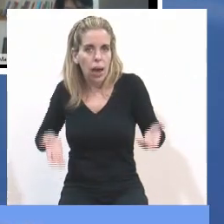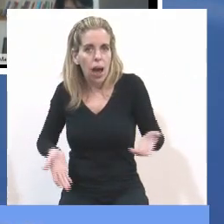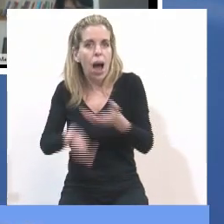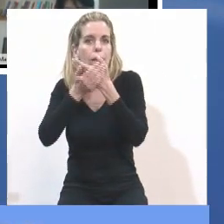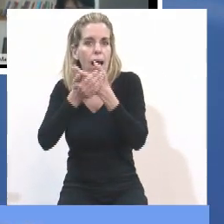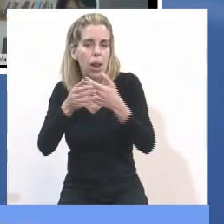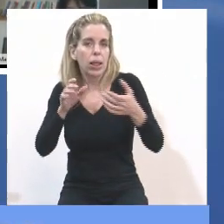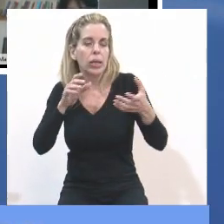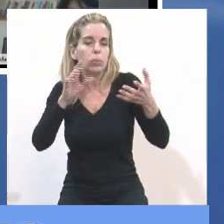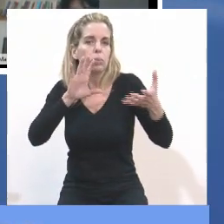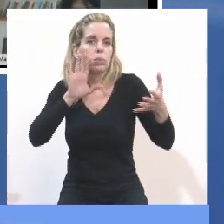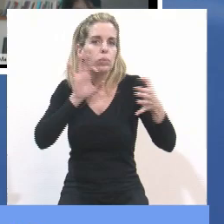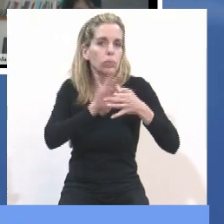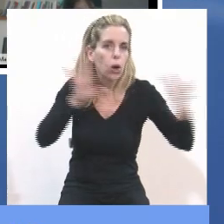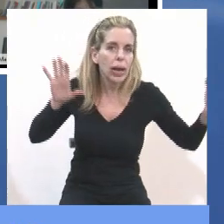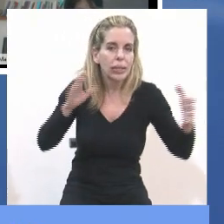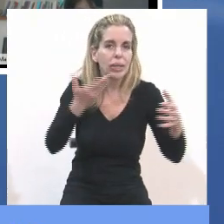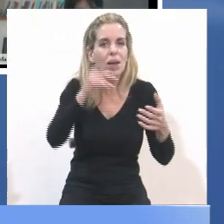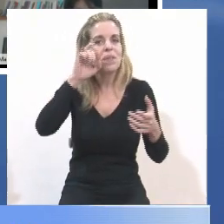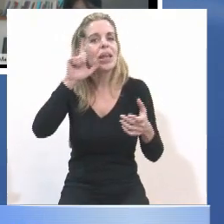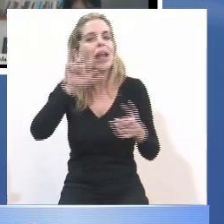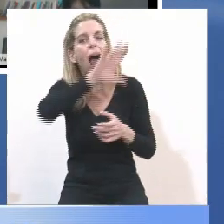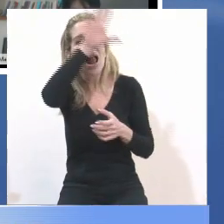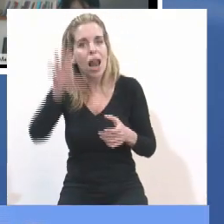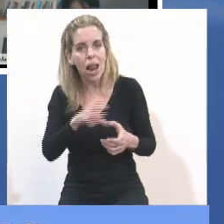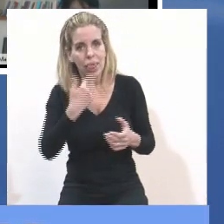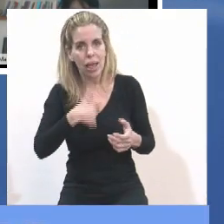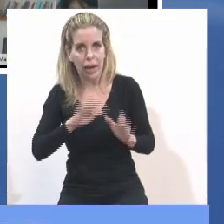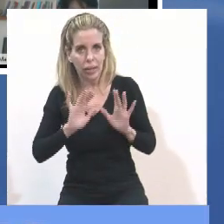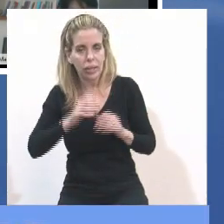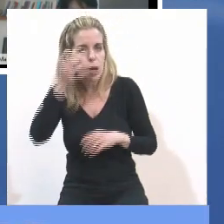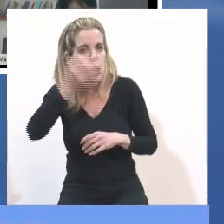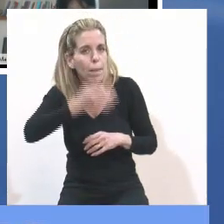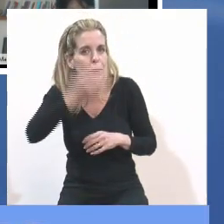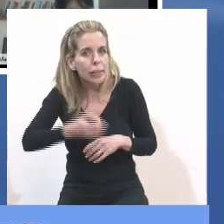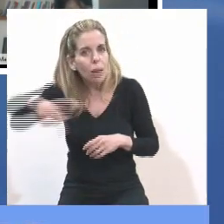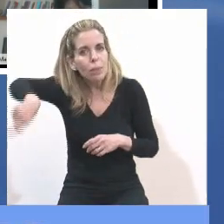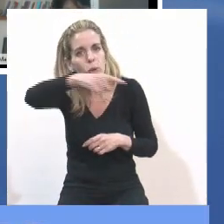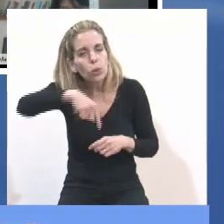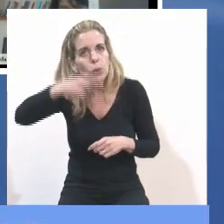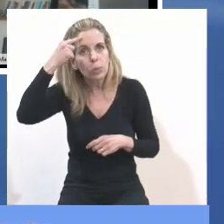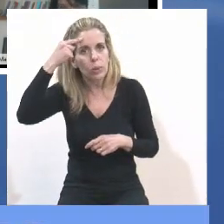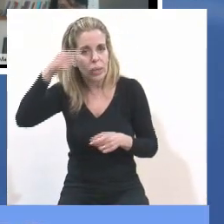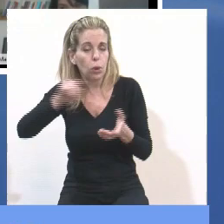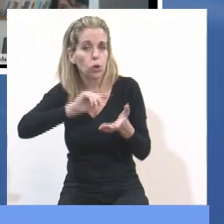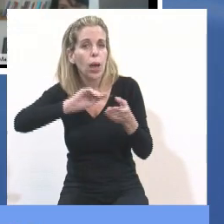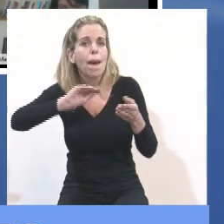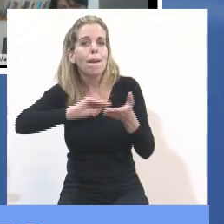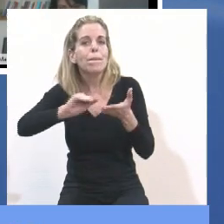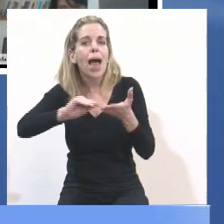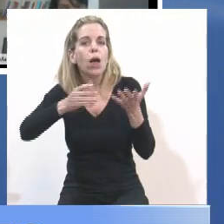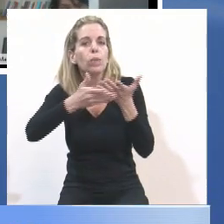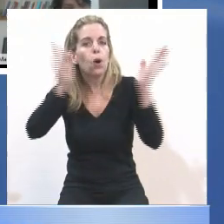sistema democrático y federal de la República Argentina, sobre todo cuando estamos hablando de funcionarios que